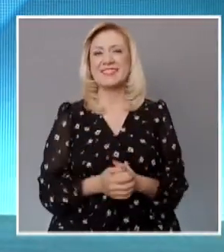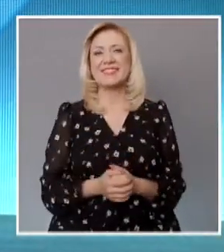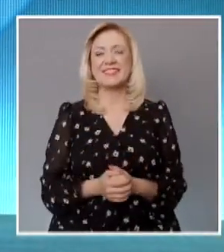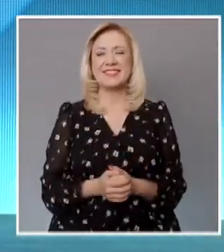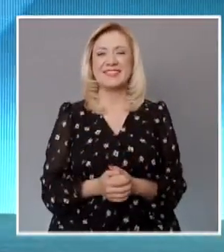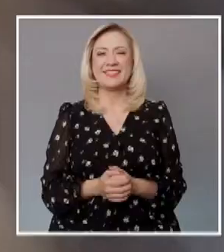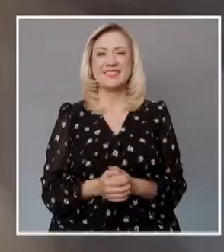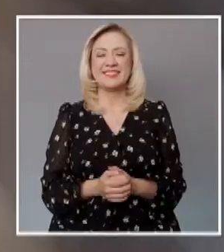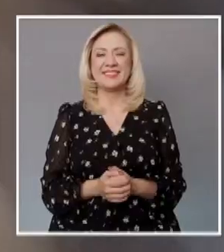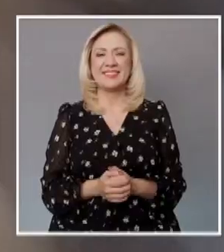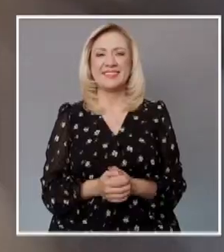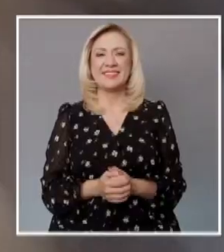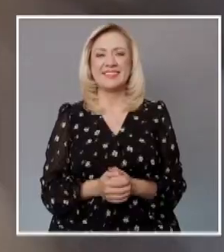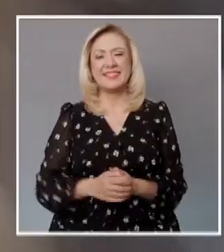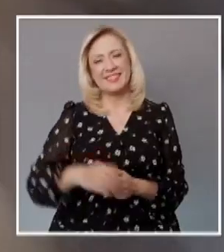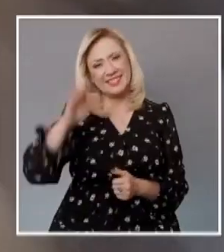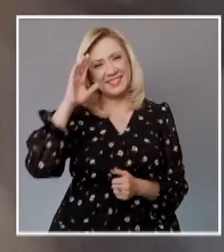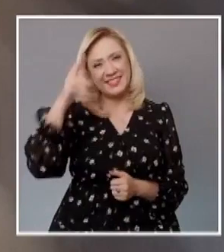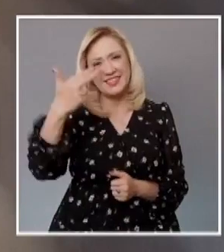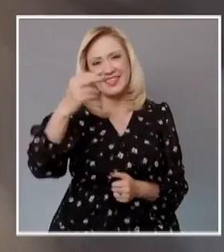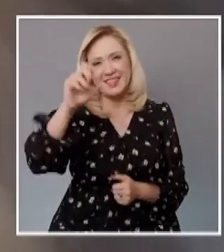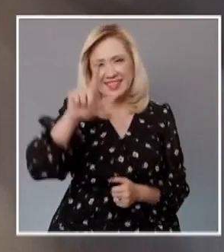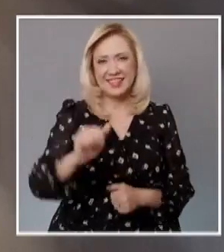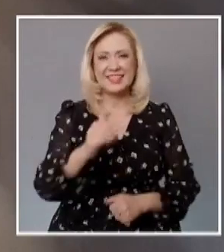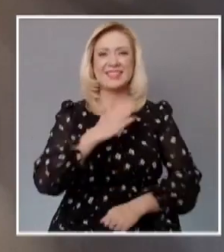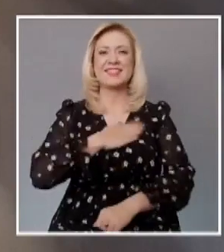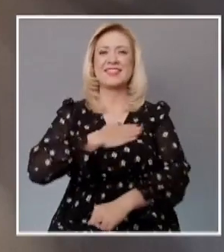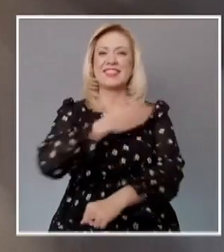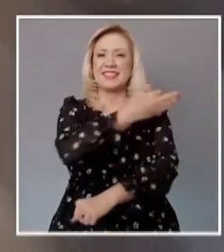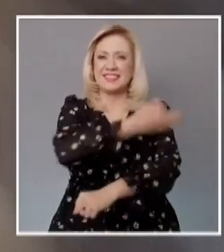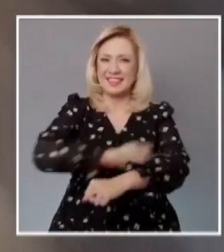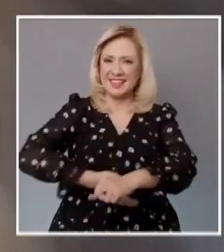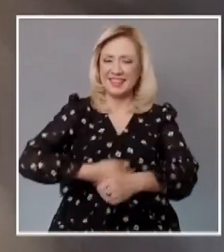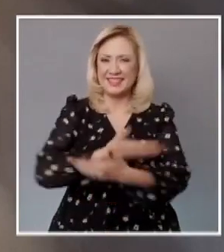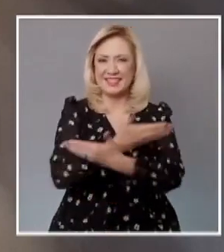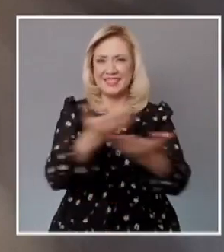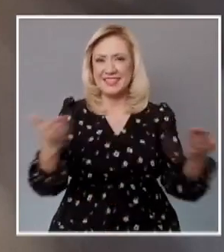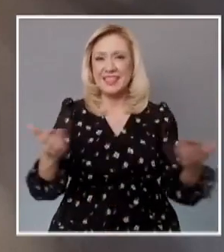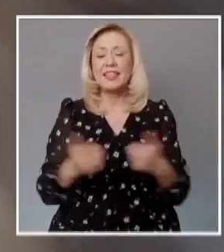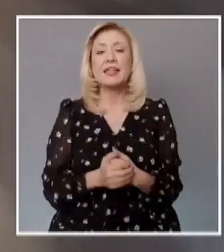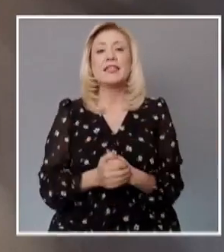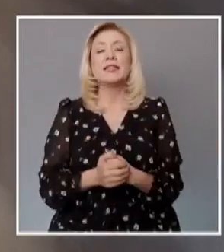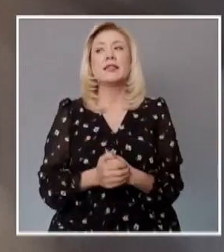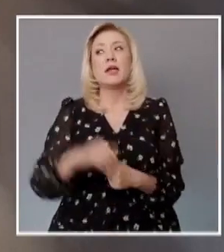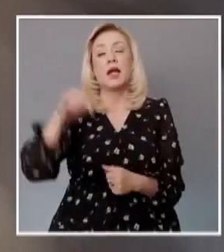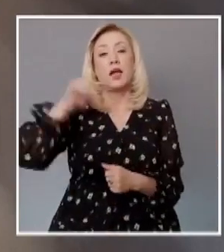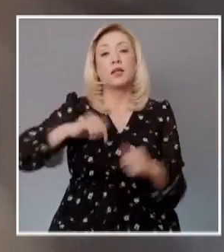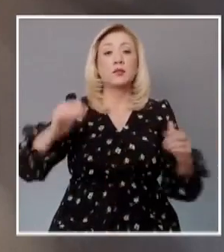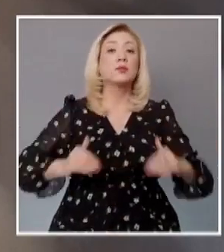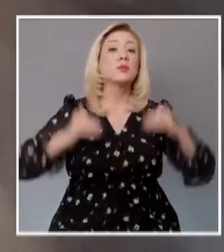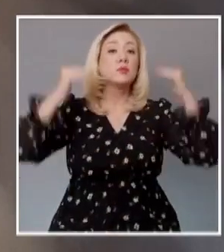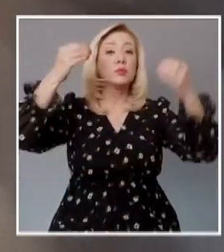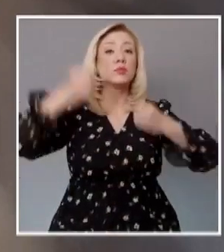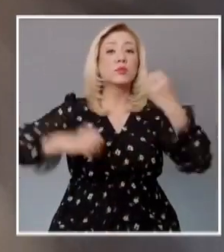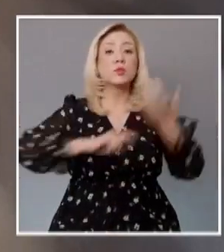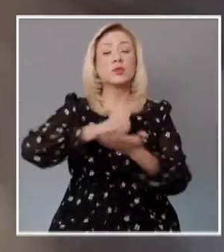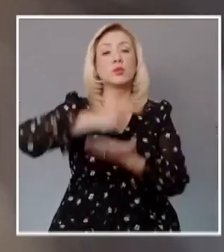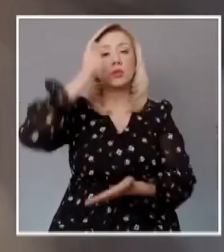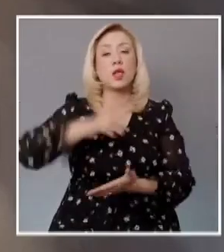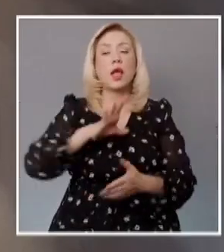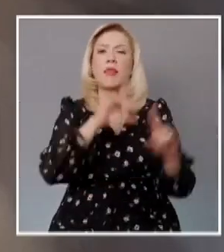¿Qué tal? Muy buenas tardes a todas las personas que siguen esta transmisión. El Pleno de la Suprema Corte de Justicia resolvió diversas